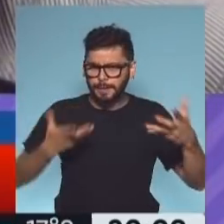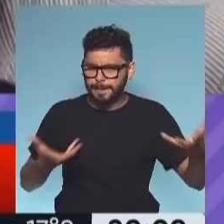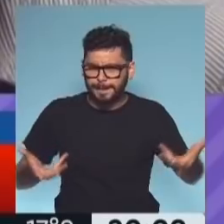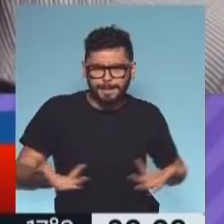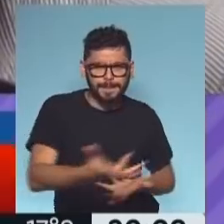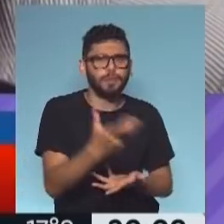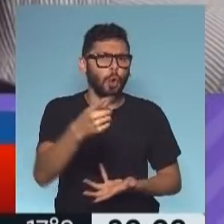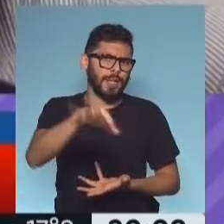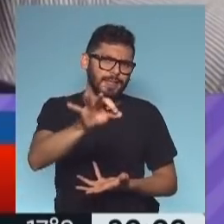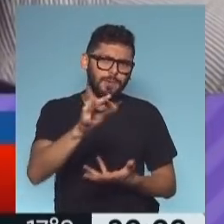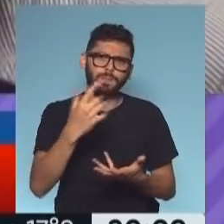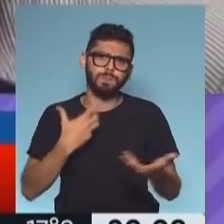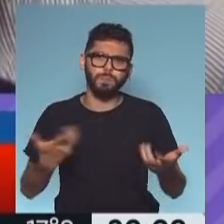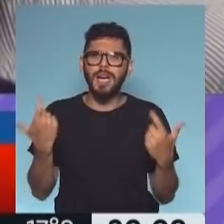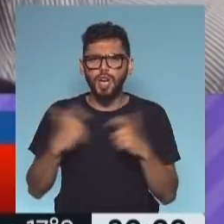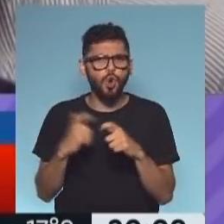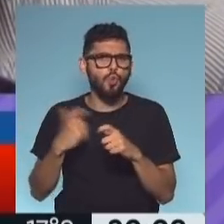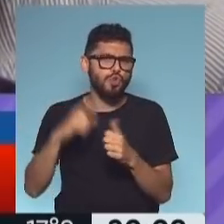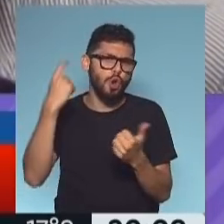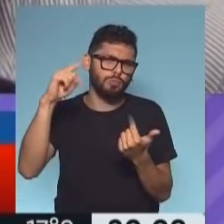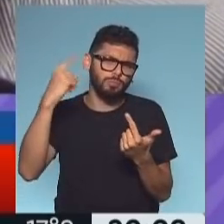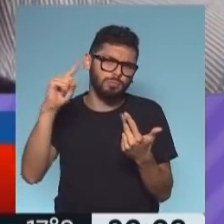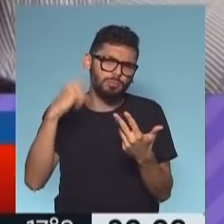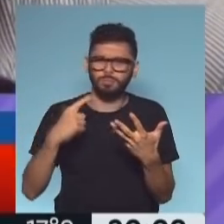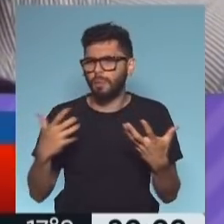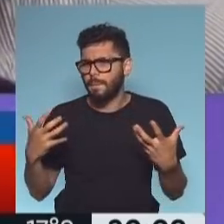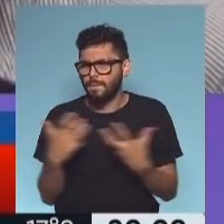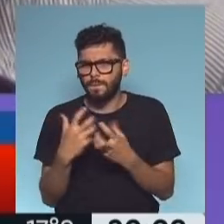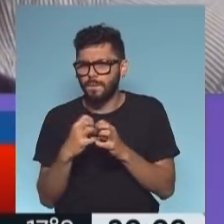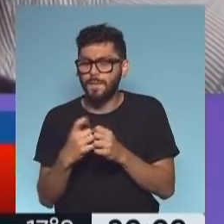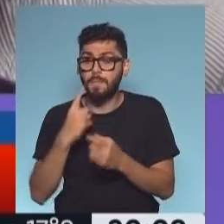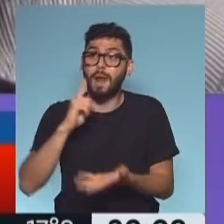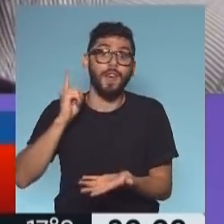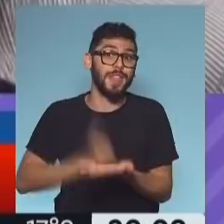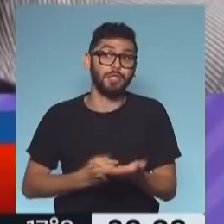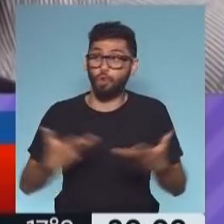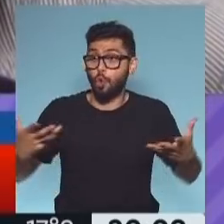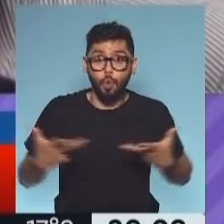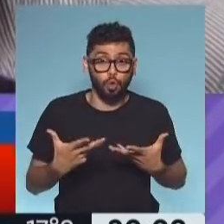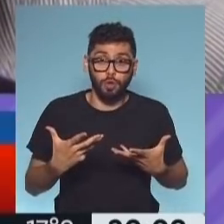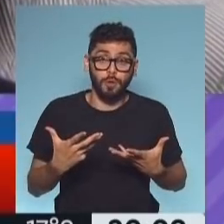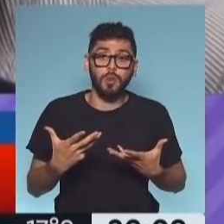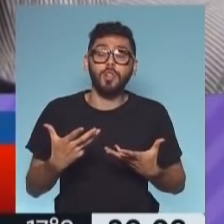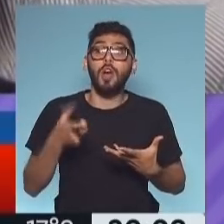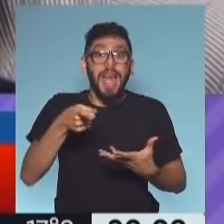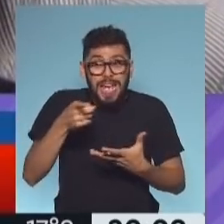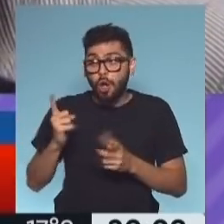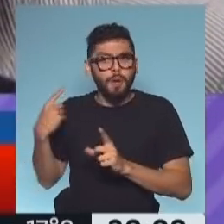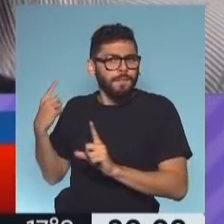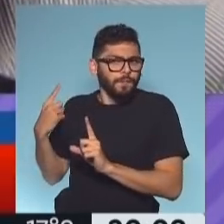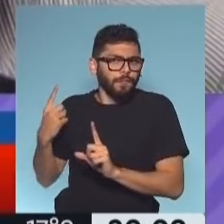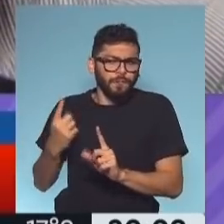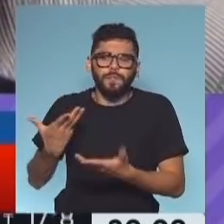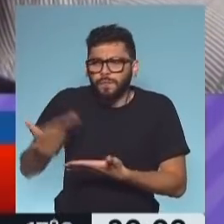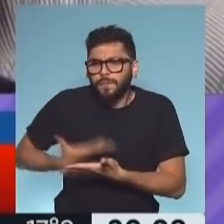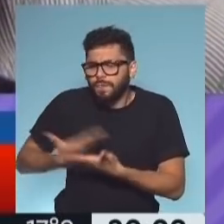llevando. Ustedes saben que hemos tenido múltiples reuniones para poder articular y tomar decisiones en conjunto analizando la información. Eso venimos haciendo y